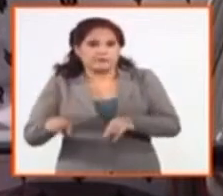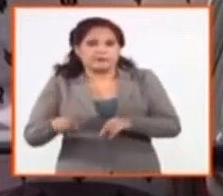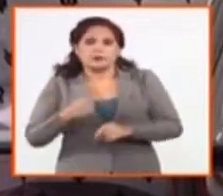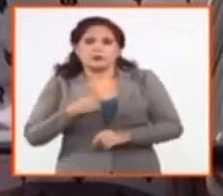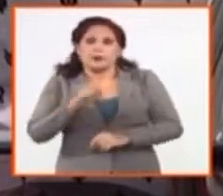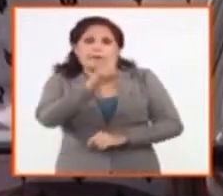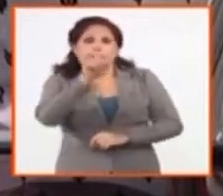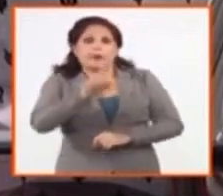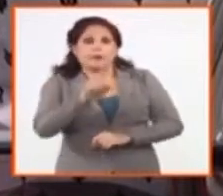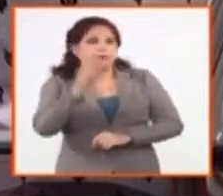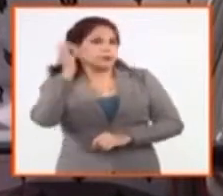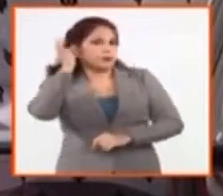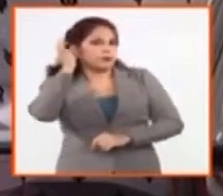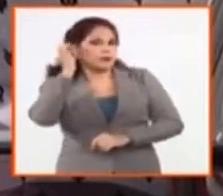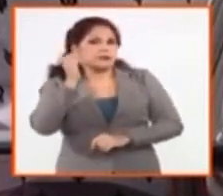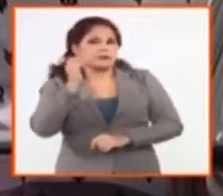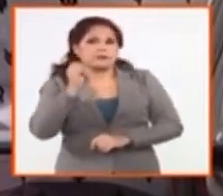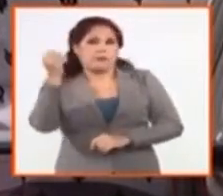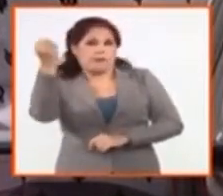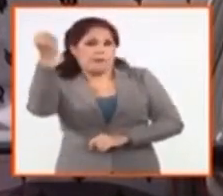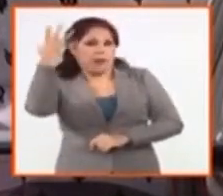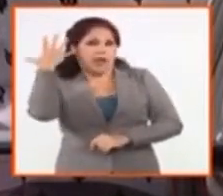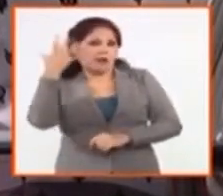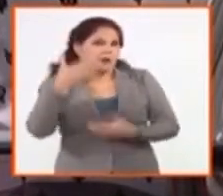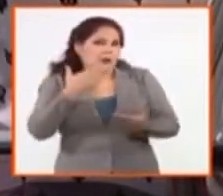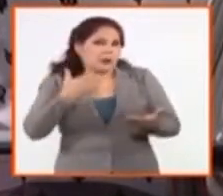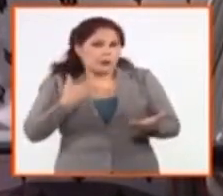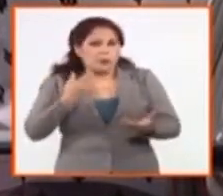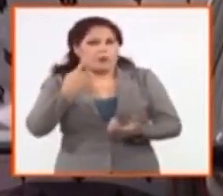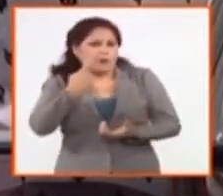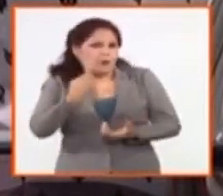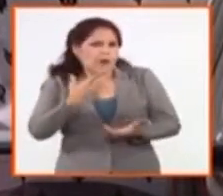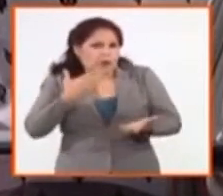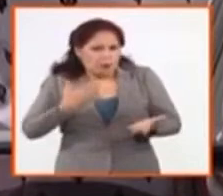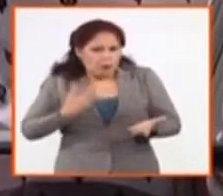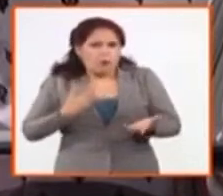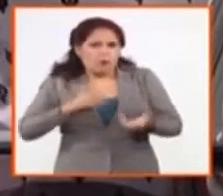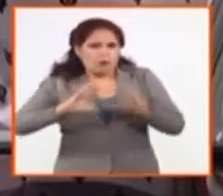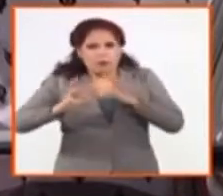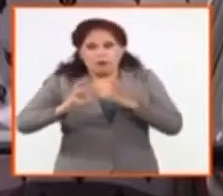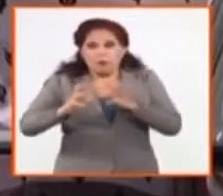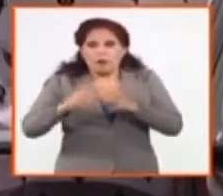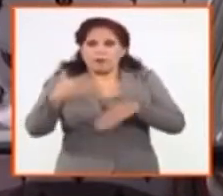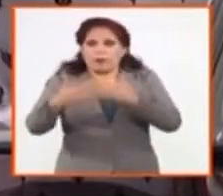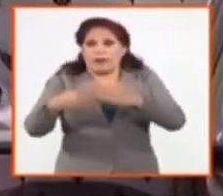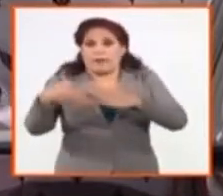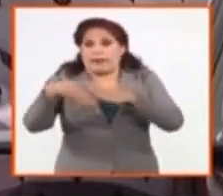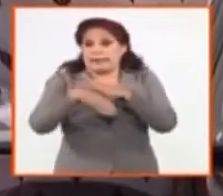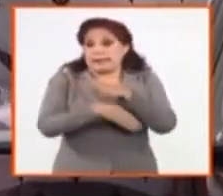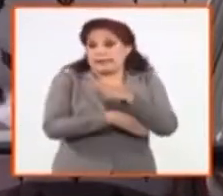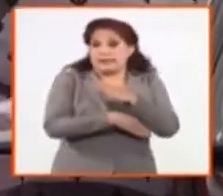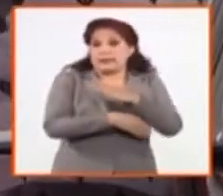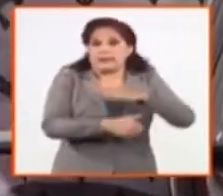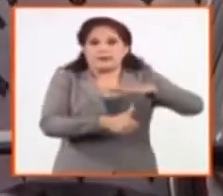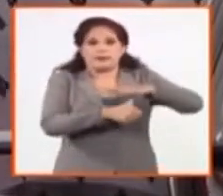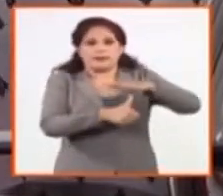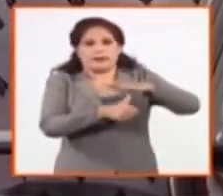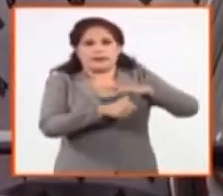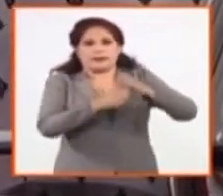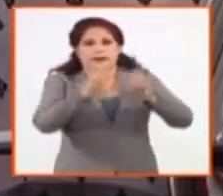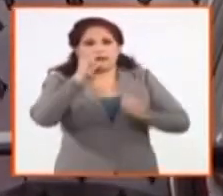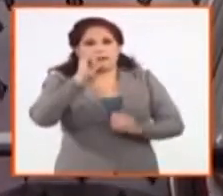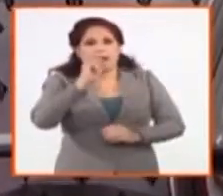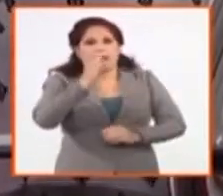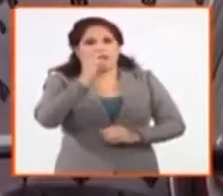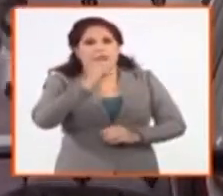preguntarle, María Elena, precisamente por eso, cómo lo ve, cómo está manejando toda esta crisis Biden que se le ha creado a partir